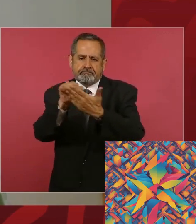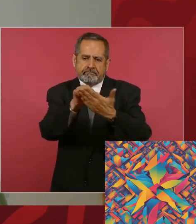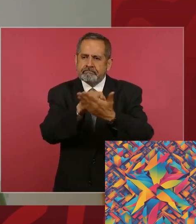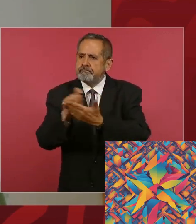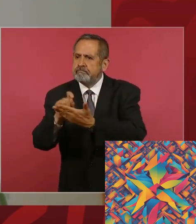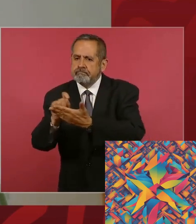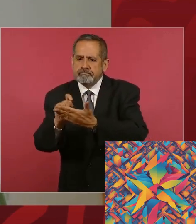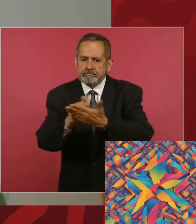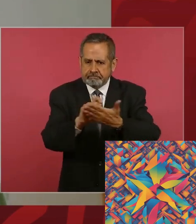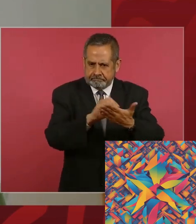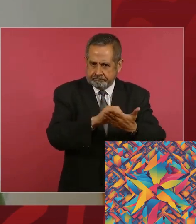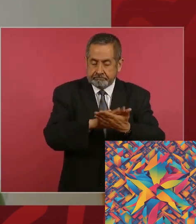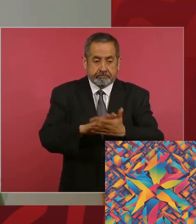todos y